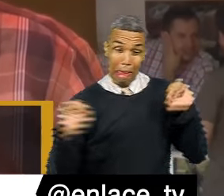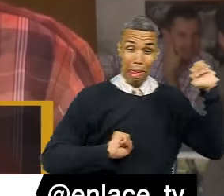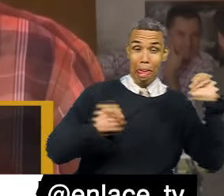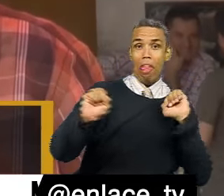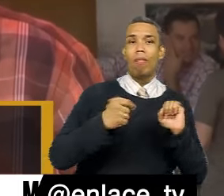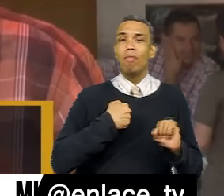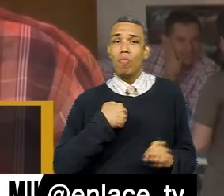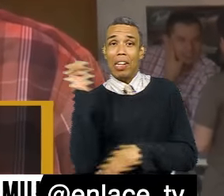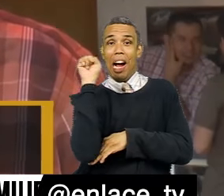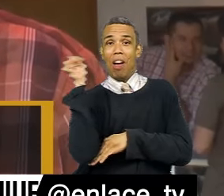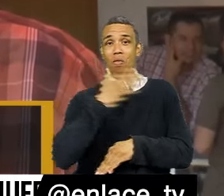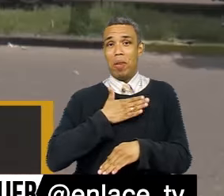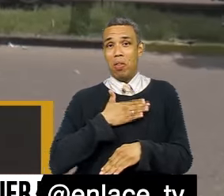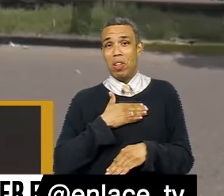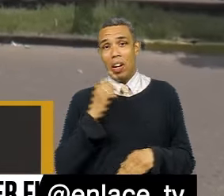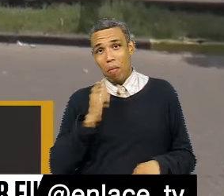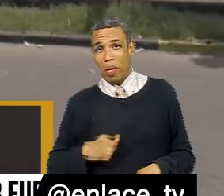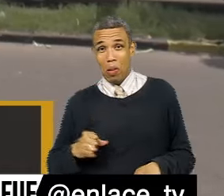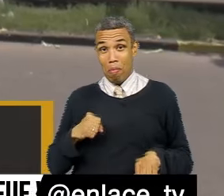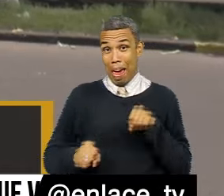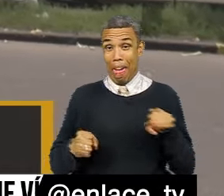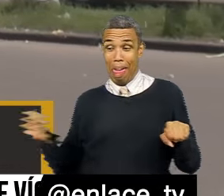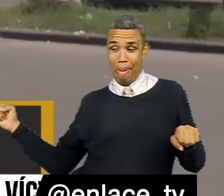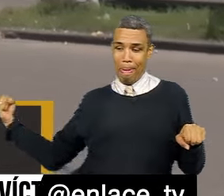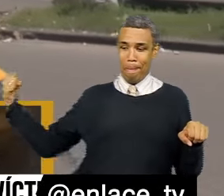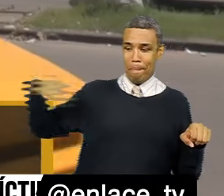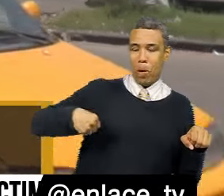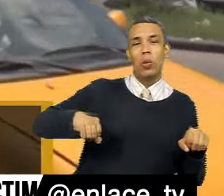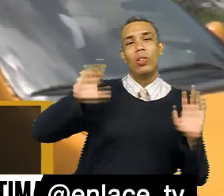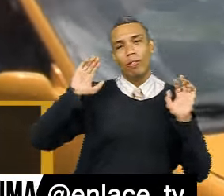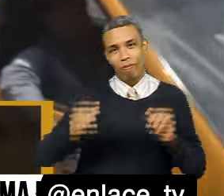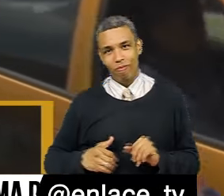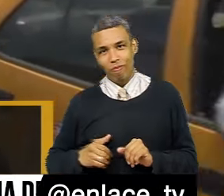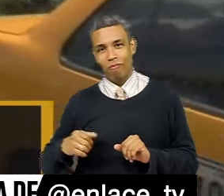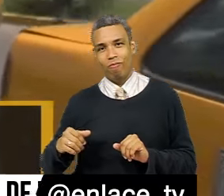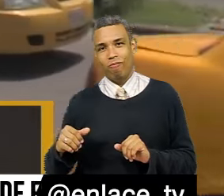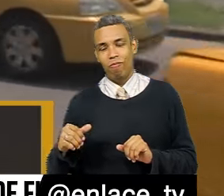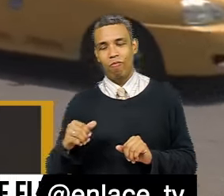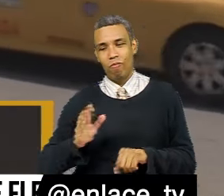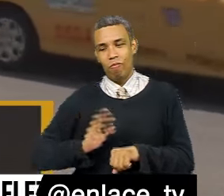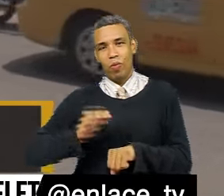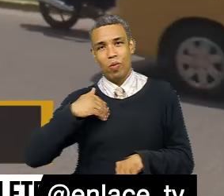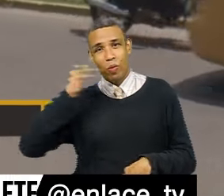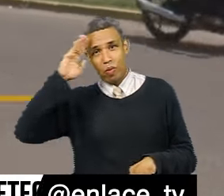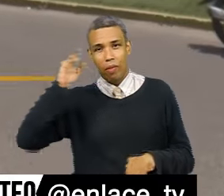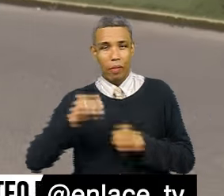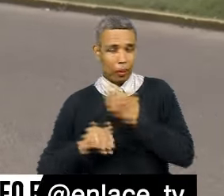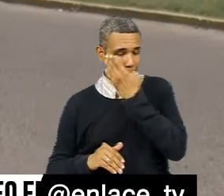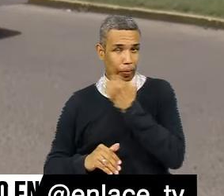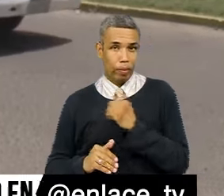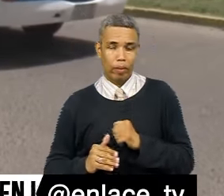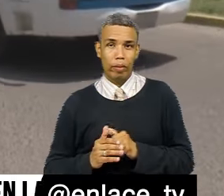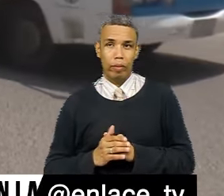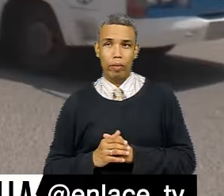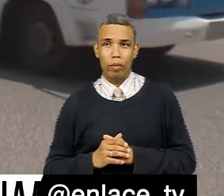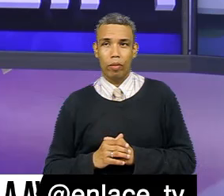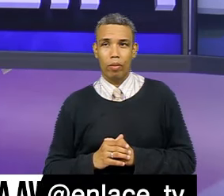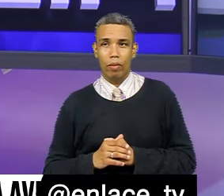Las dos puertas, ahí como usted puede ver. Se conoció extraoficialmente que los responsables de este hecho fueron llevados a la estación de policía Barranca Bermeja.